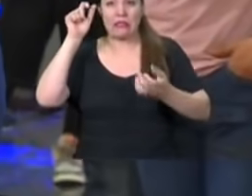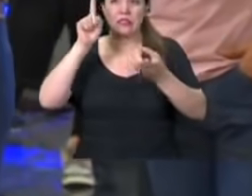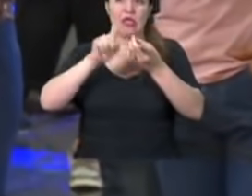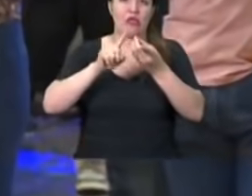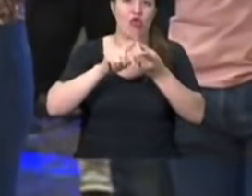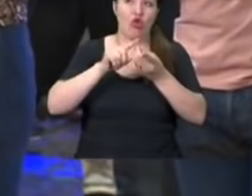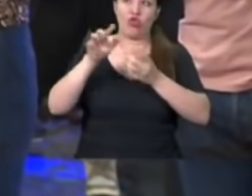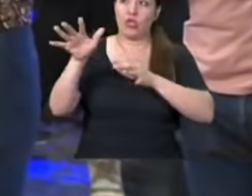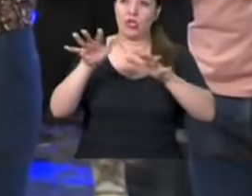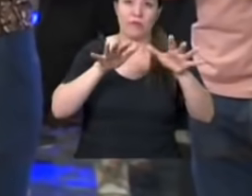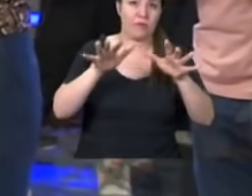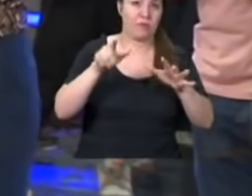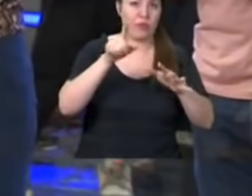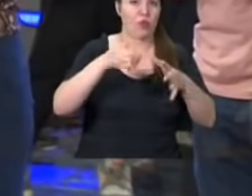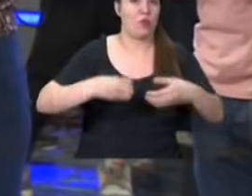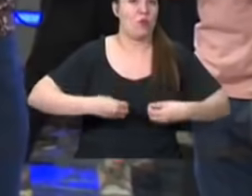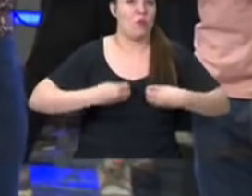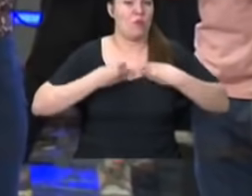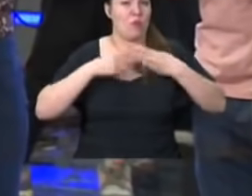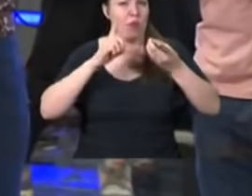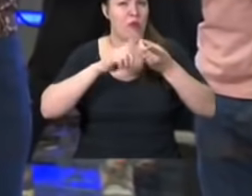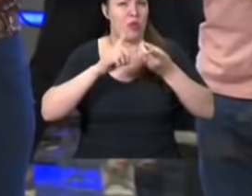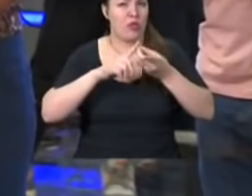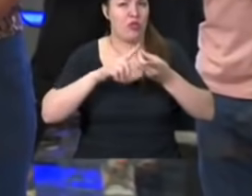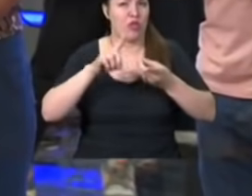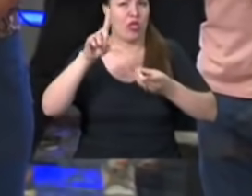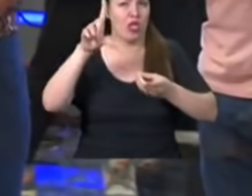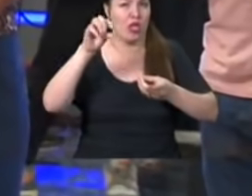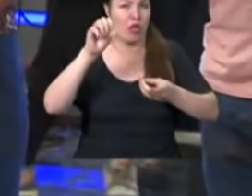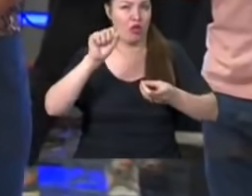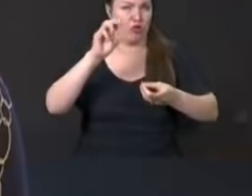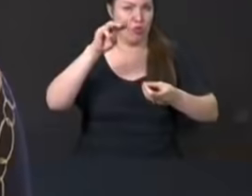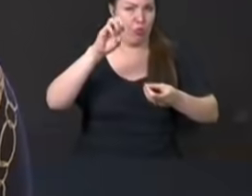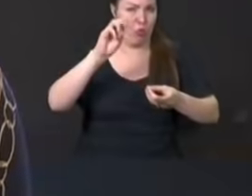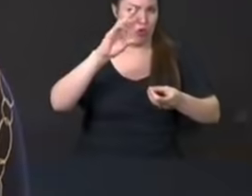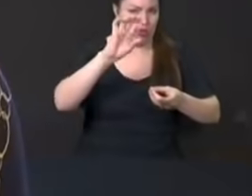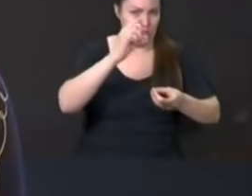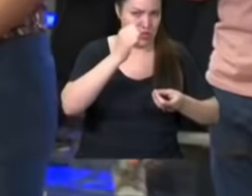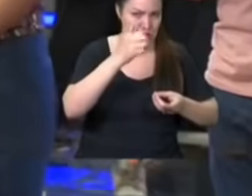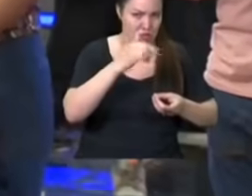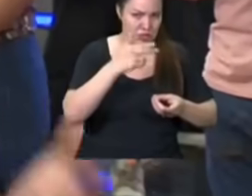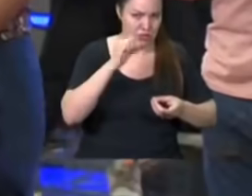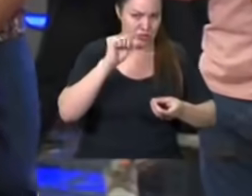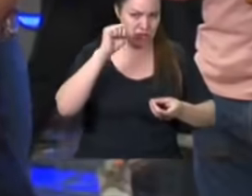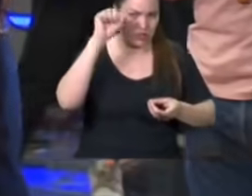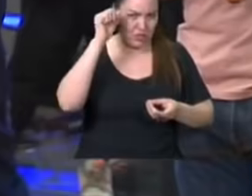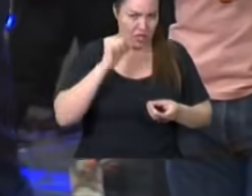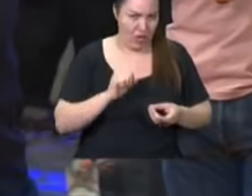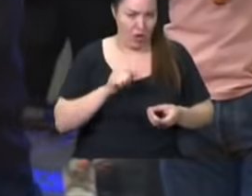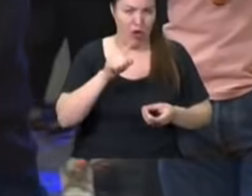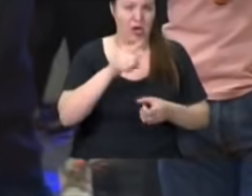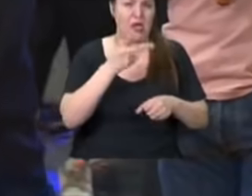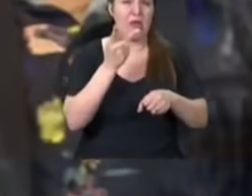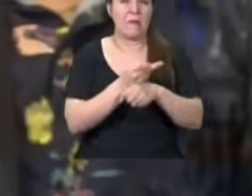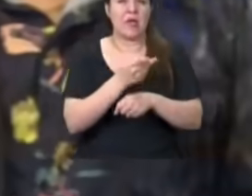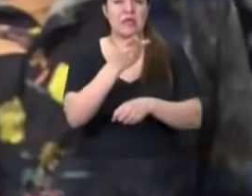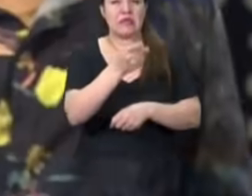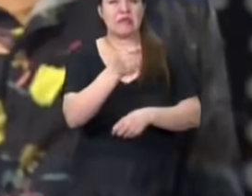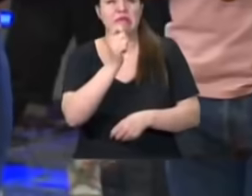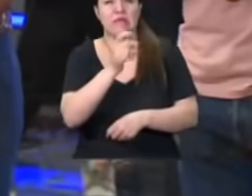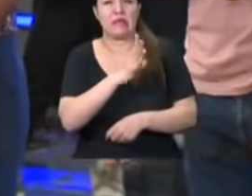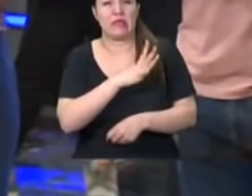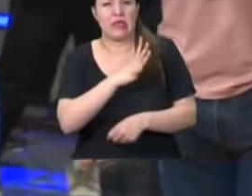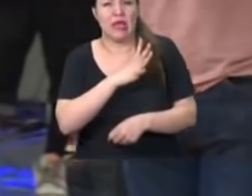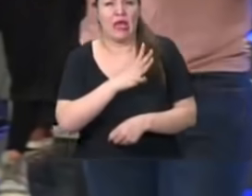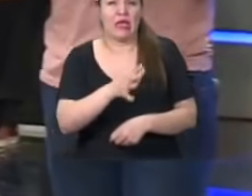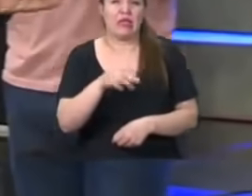¿Vives en Los Mochis? Mándame un video, un minuto. ¿Qué se come en Los Mochis? A ver. ¿Qué se come